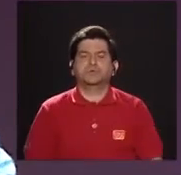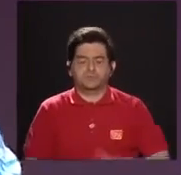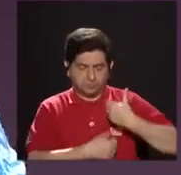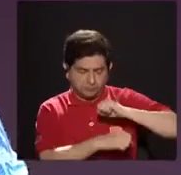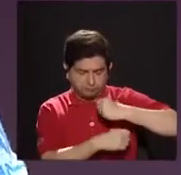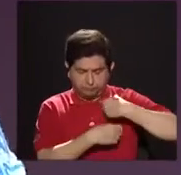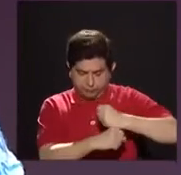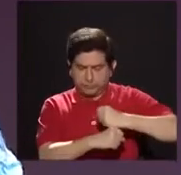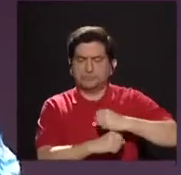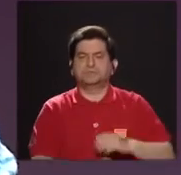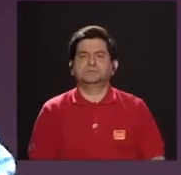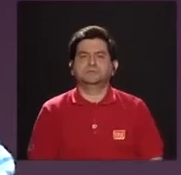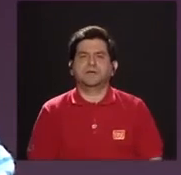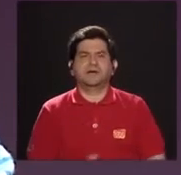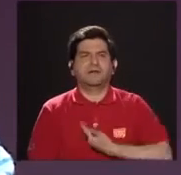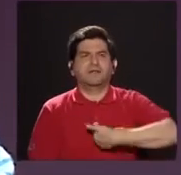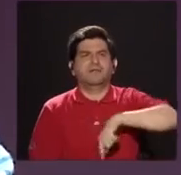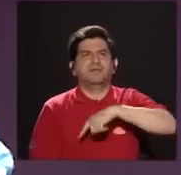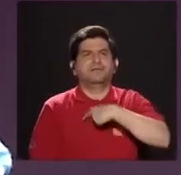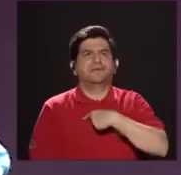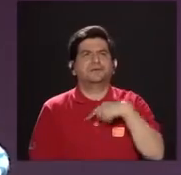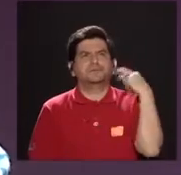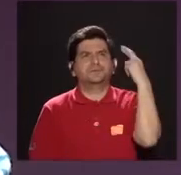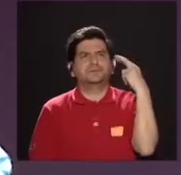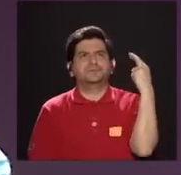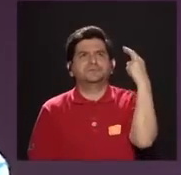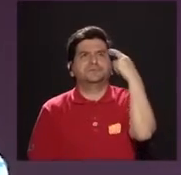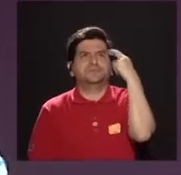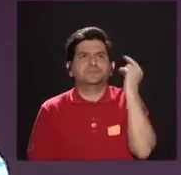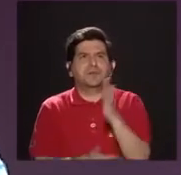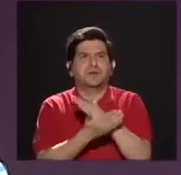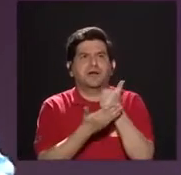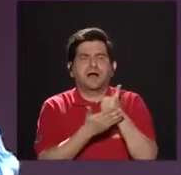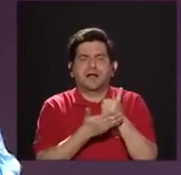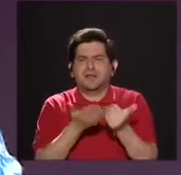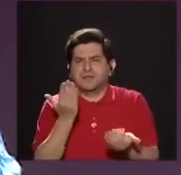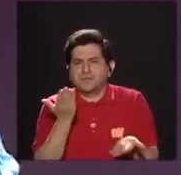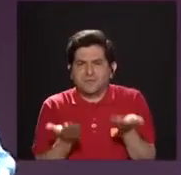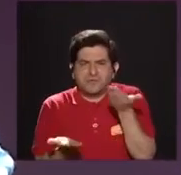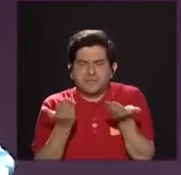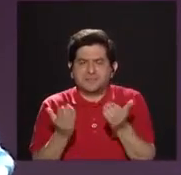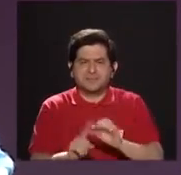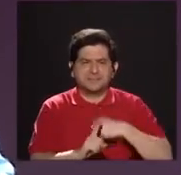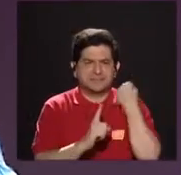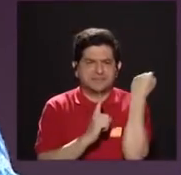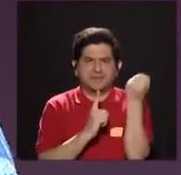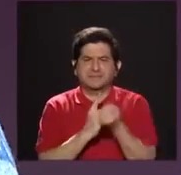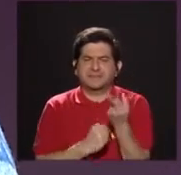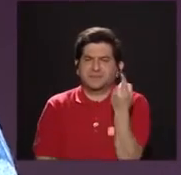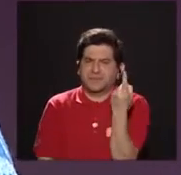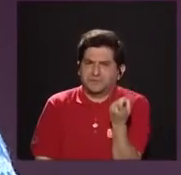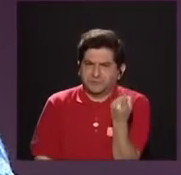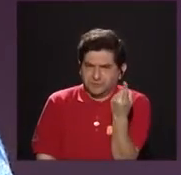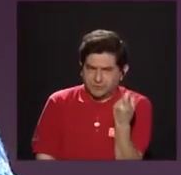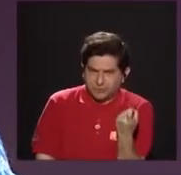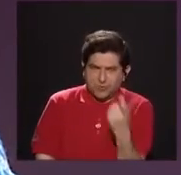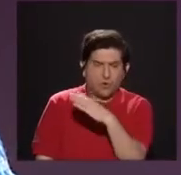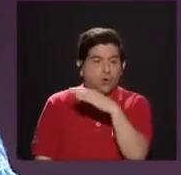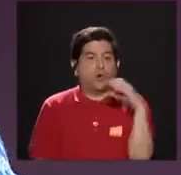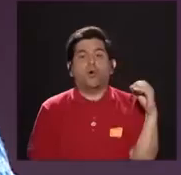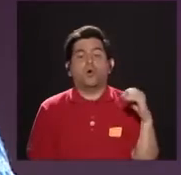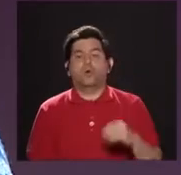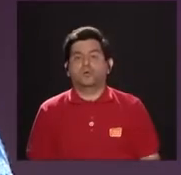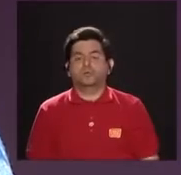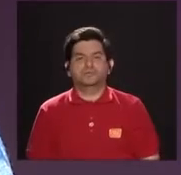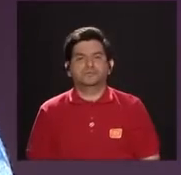municipal. Nos lleva a reflexionar sobre algunos de los puntos que quedaron tal vez ausentes, o sobre los que